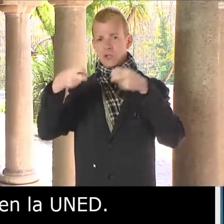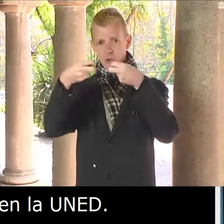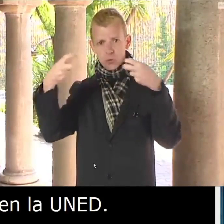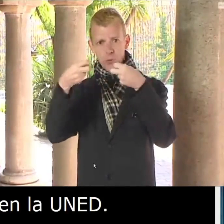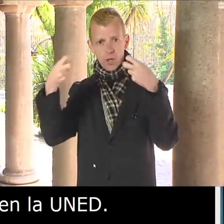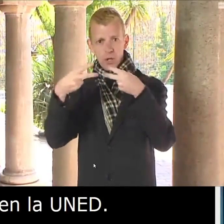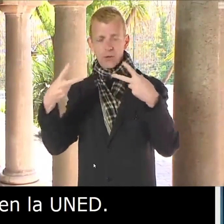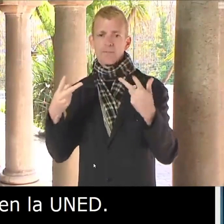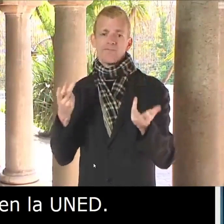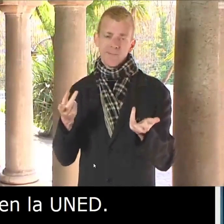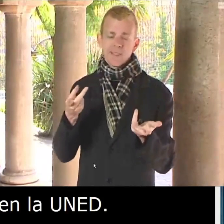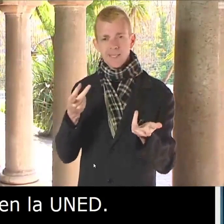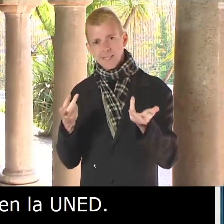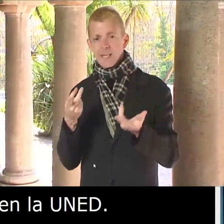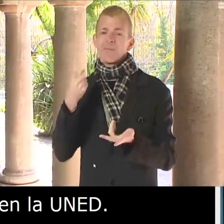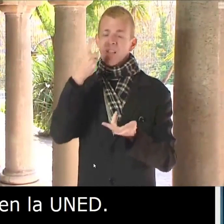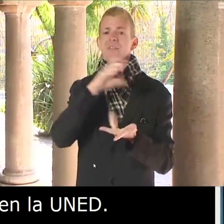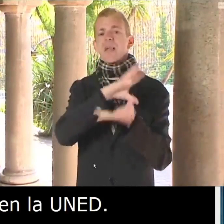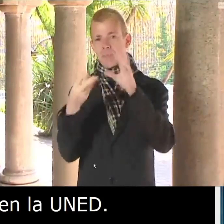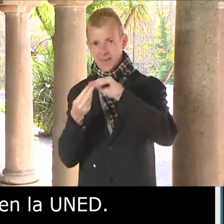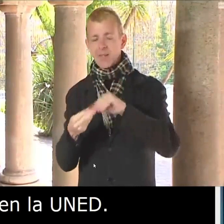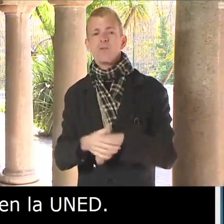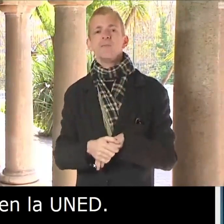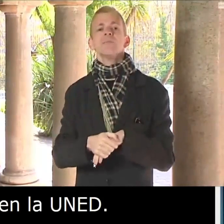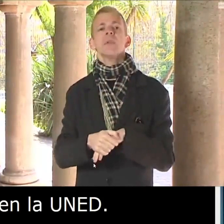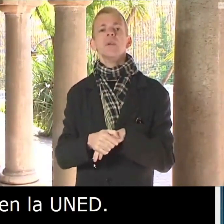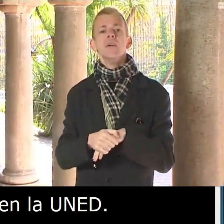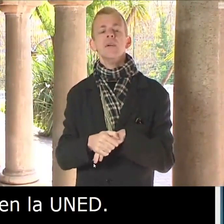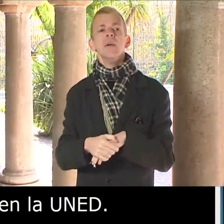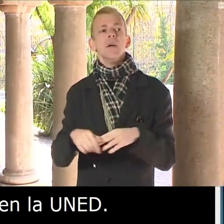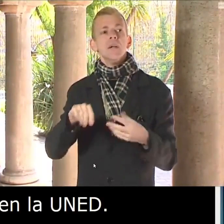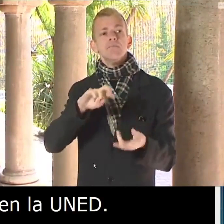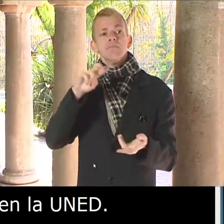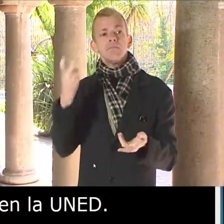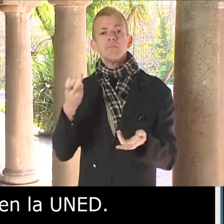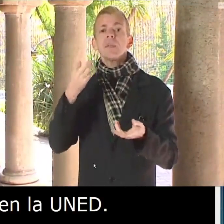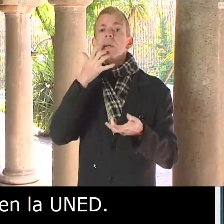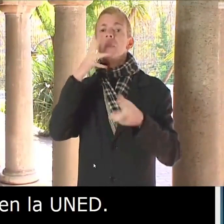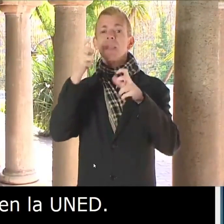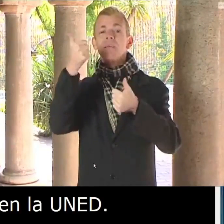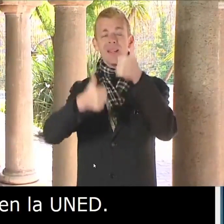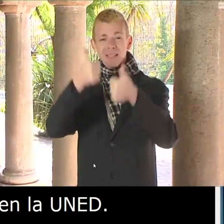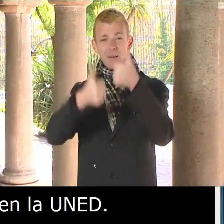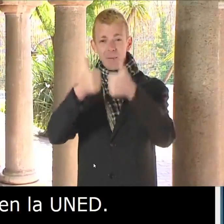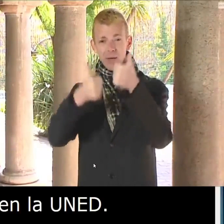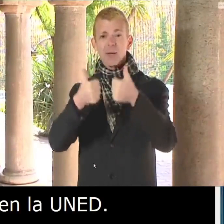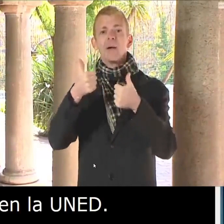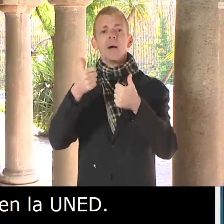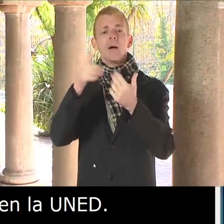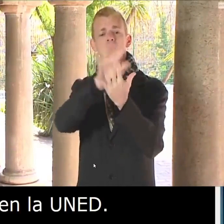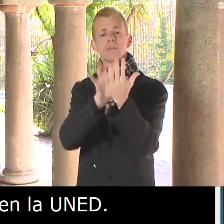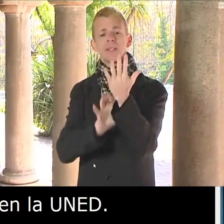bien sea el visionado de vídeos o escuchar la radio de UNED, pues obviamente no hay ninguna adaptación que nos facilite el acceso a esos